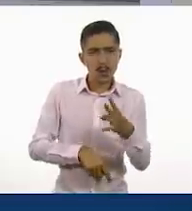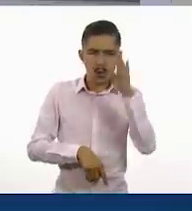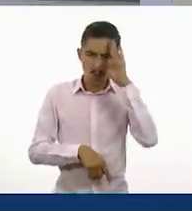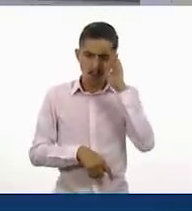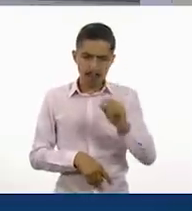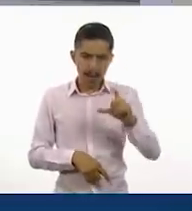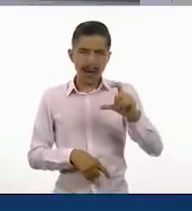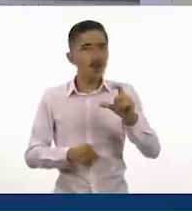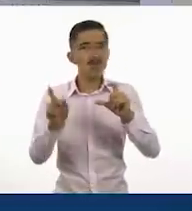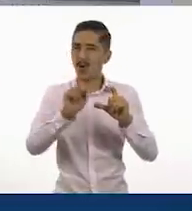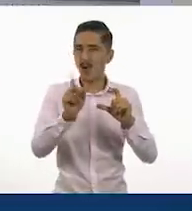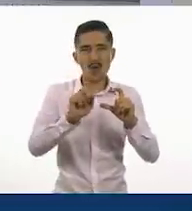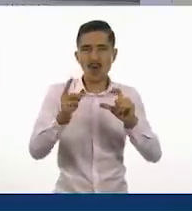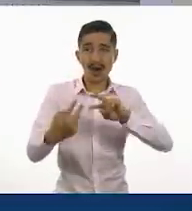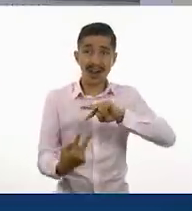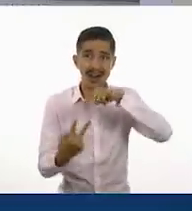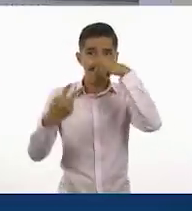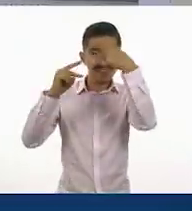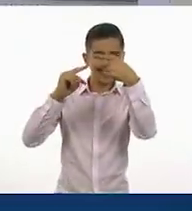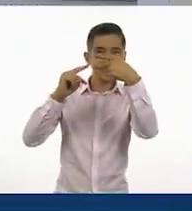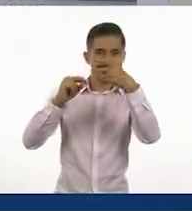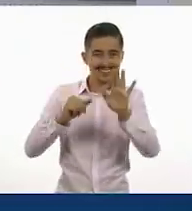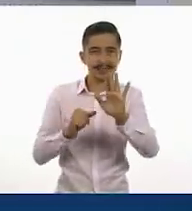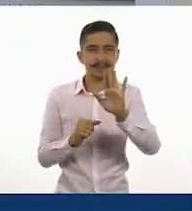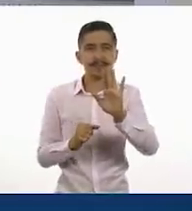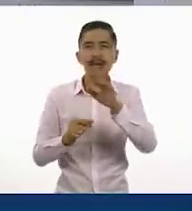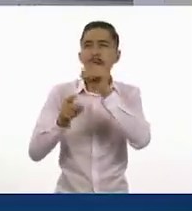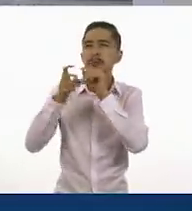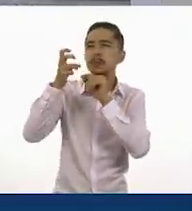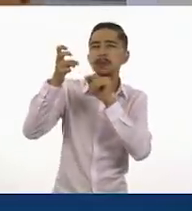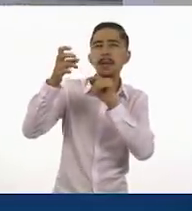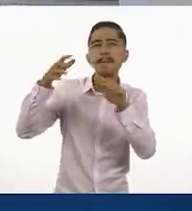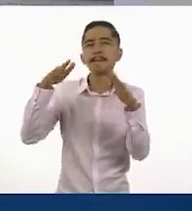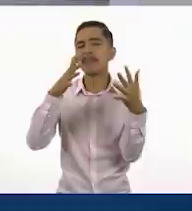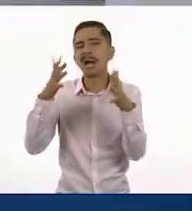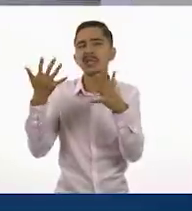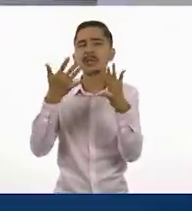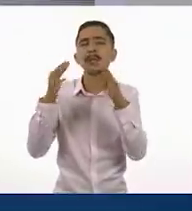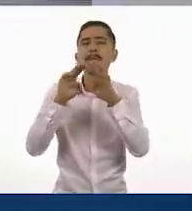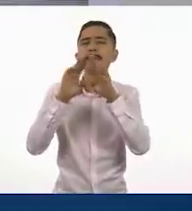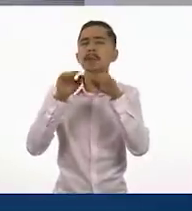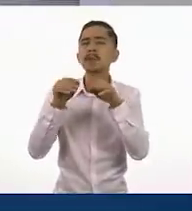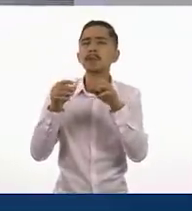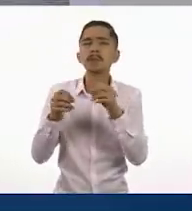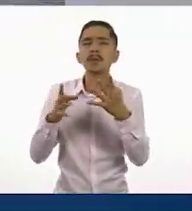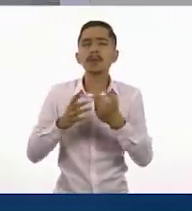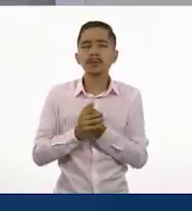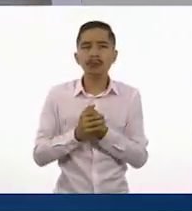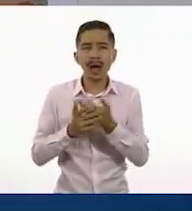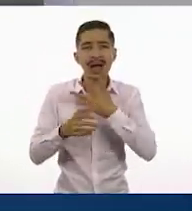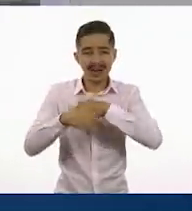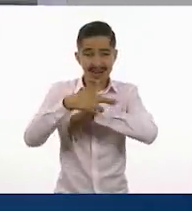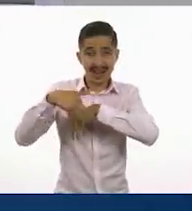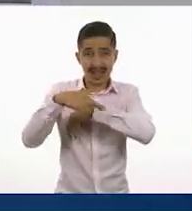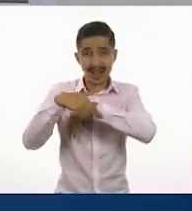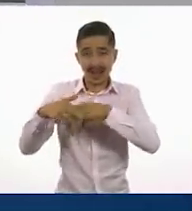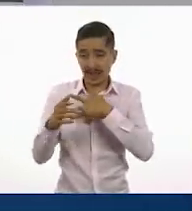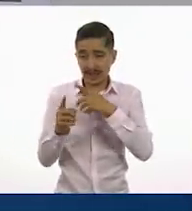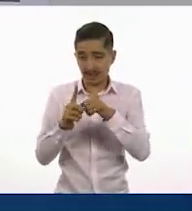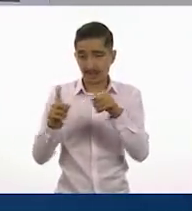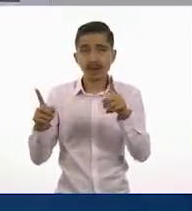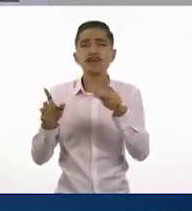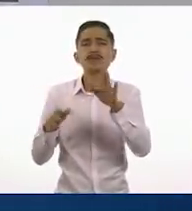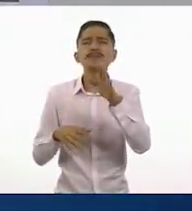no. Esta maqueta mide aproximadamente, si se fijan aquí como decíamos tiene una regla, entonces